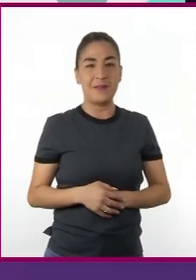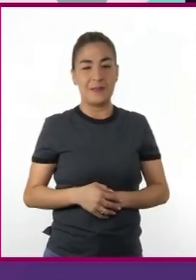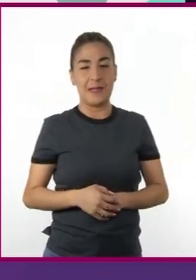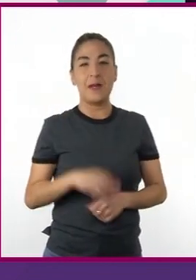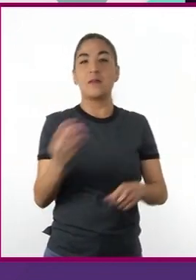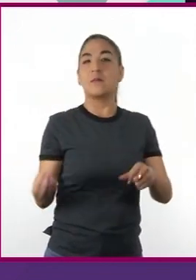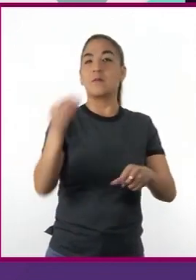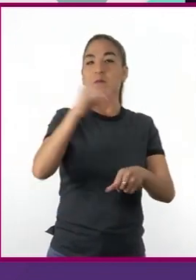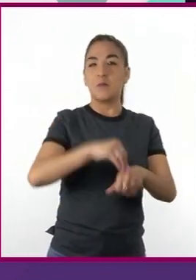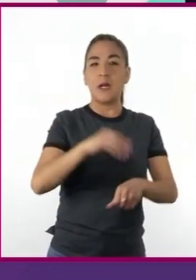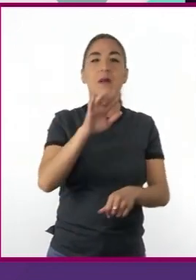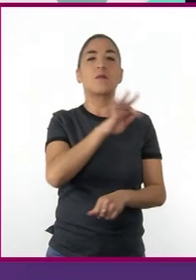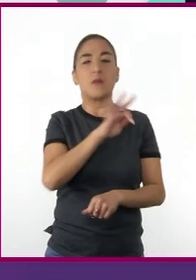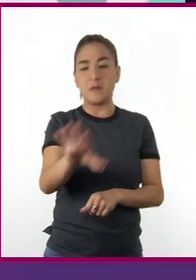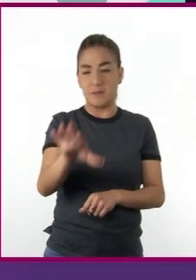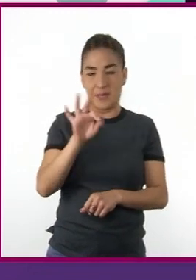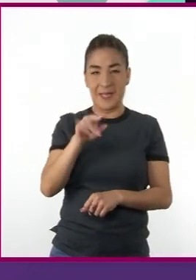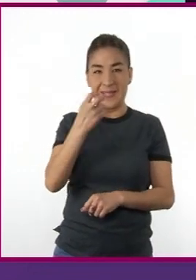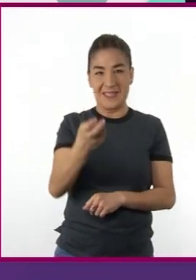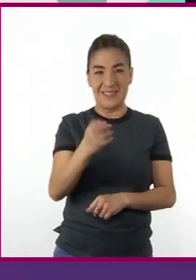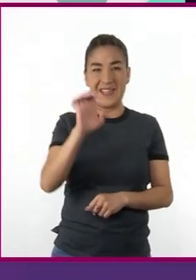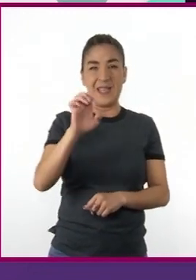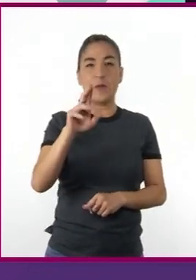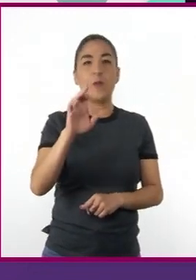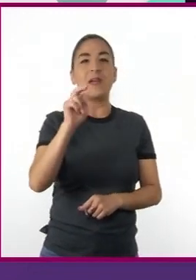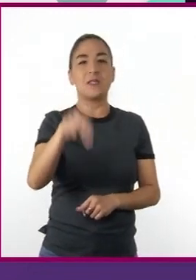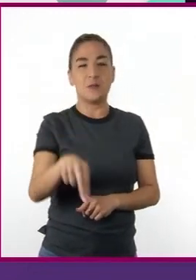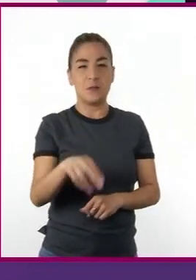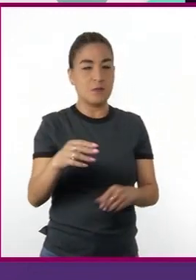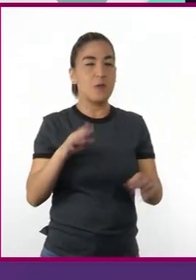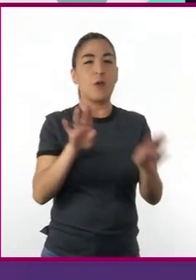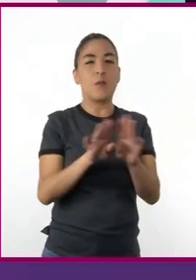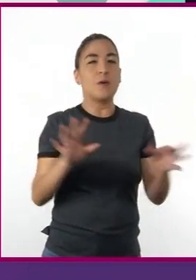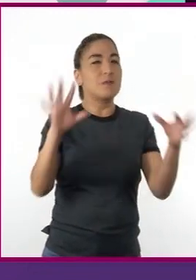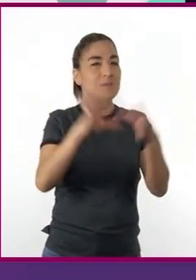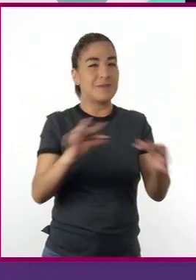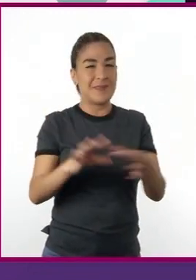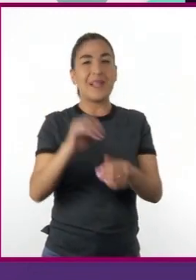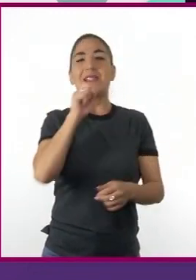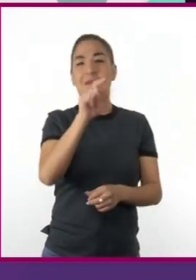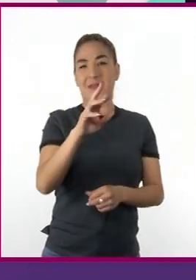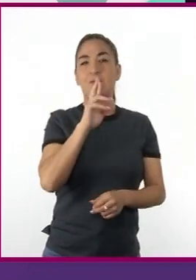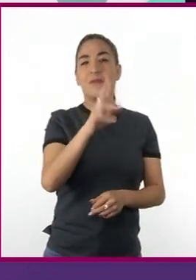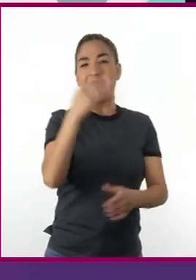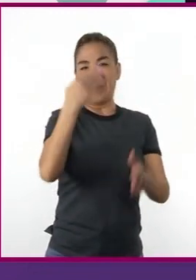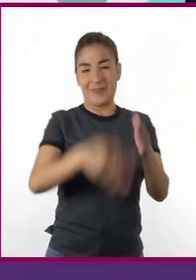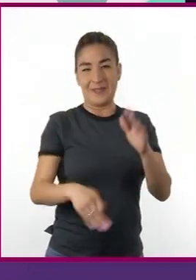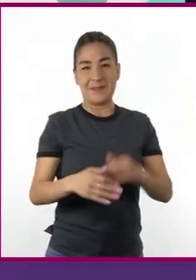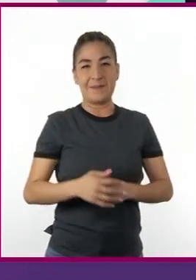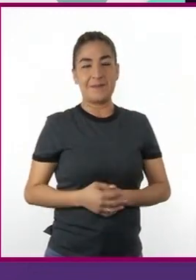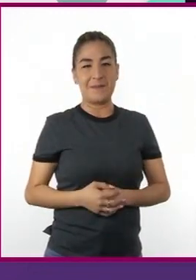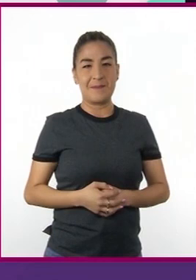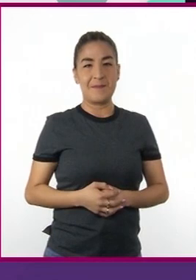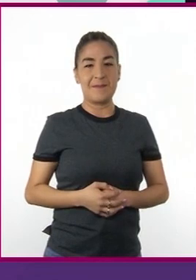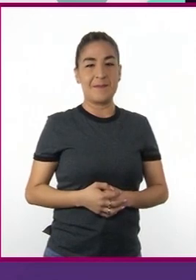Aplicándola, encontramos que la ecuación que la modela y los datos faltantes.